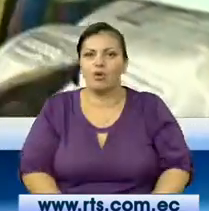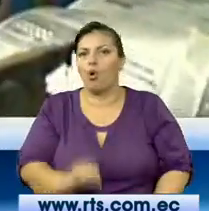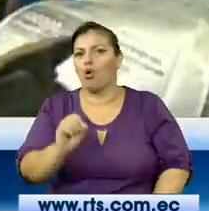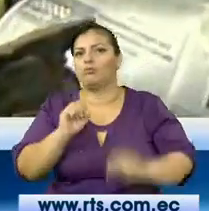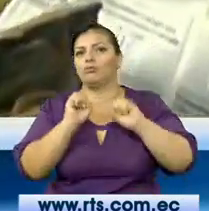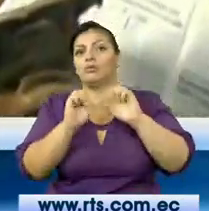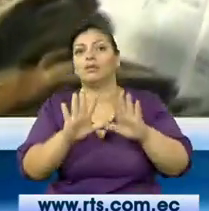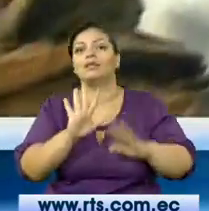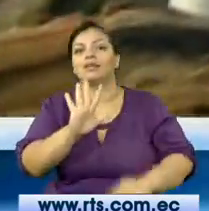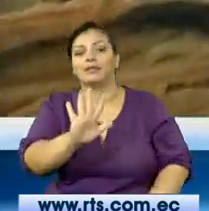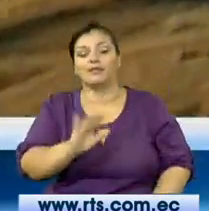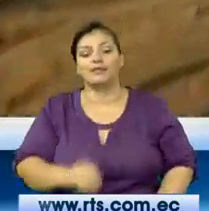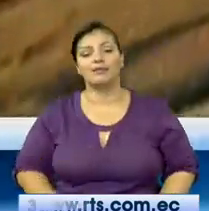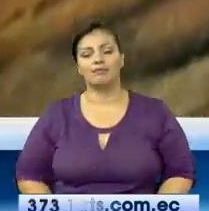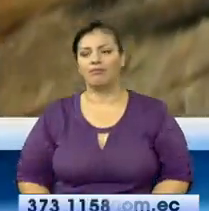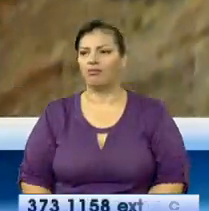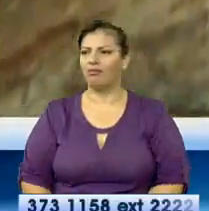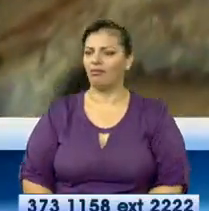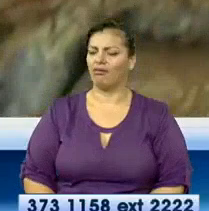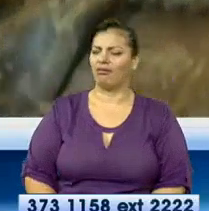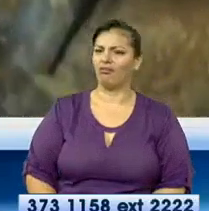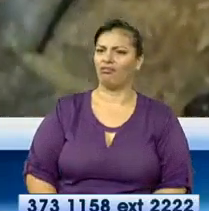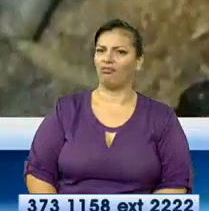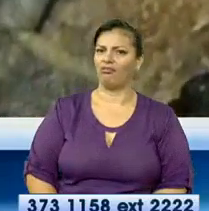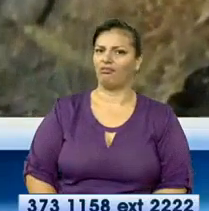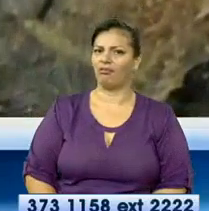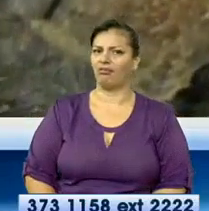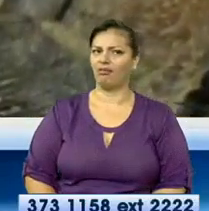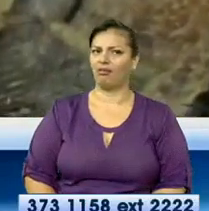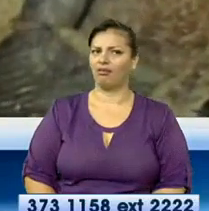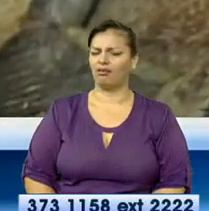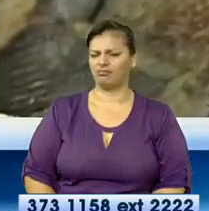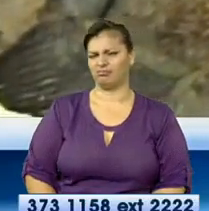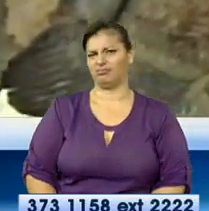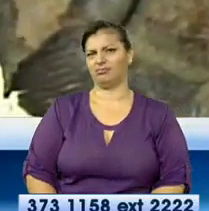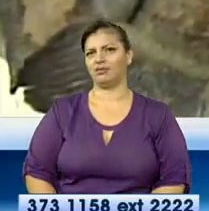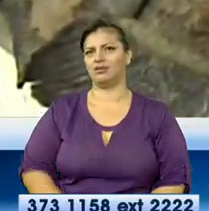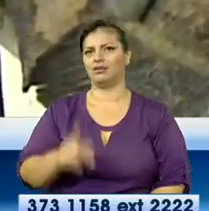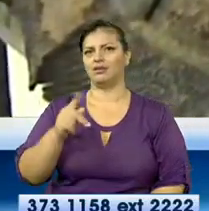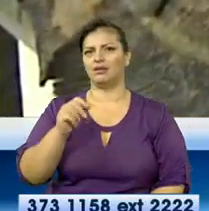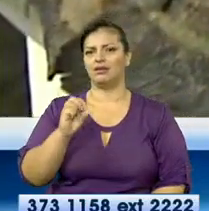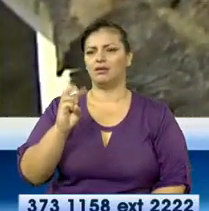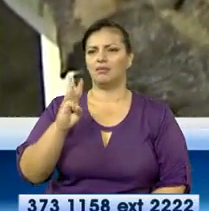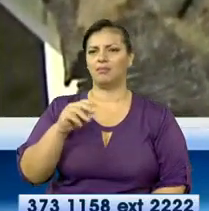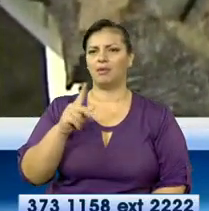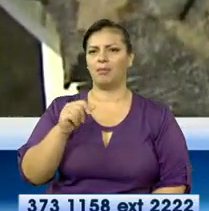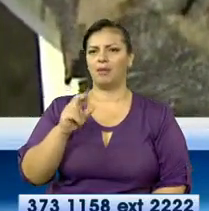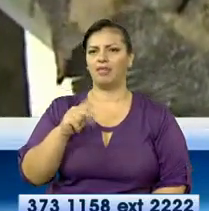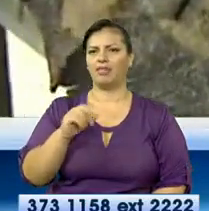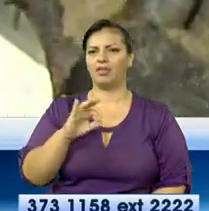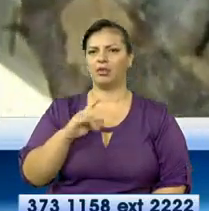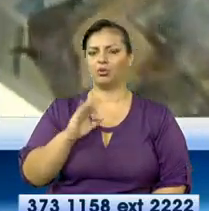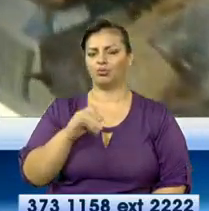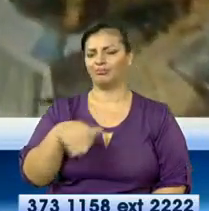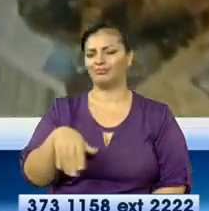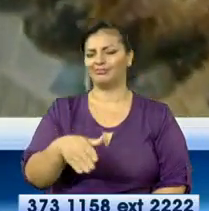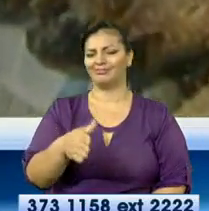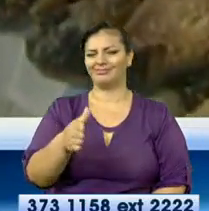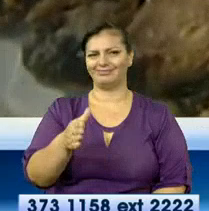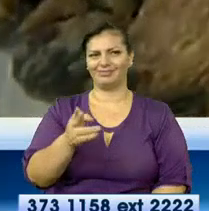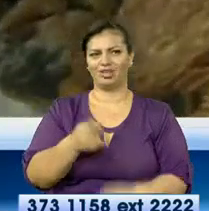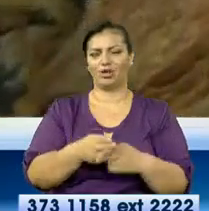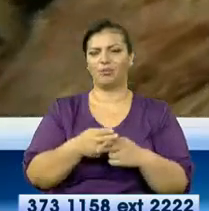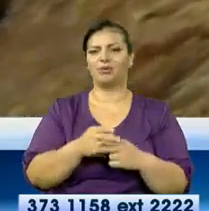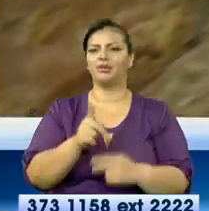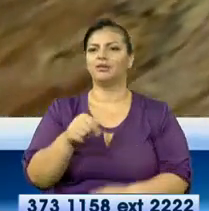sí Oiga el pampanito para mí es nuevo de que lo pongan también a salar Es que a veces me piden p ya el gusto de la del cliente el gusto de la persona